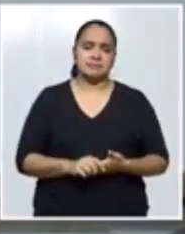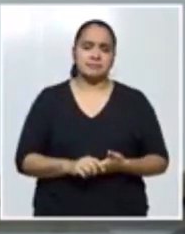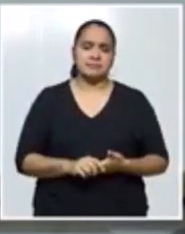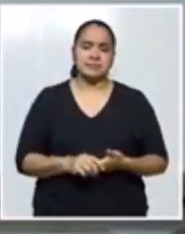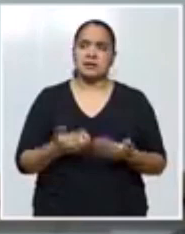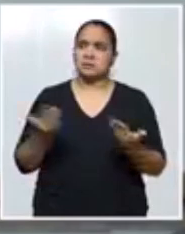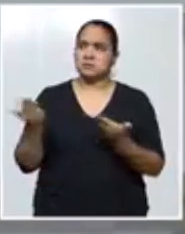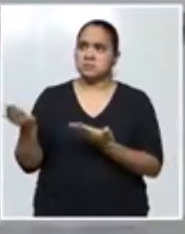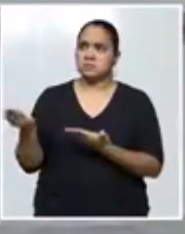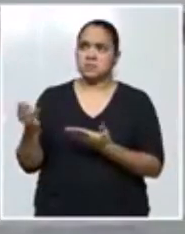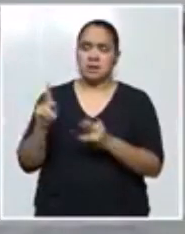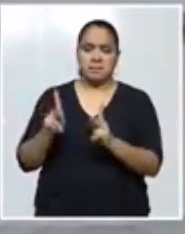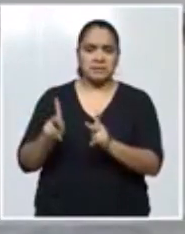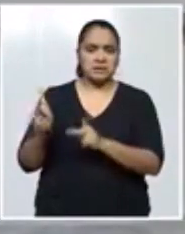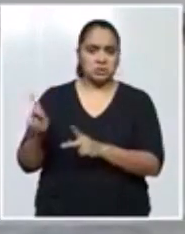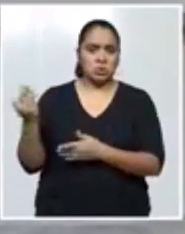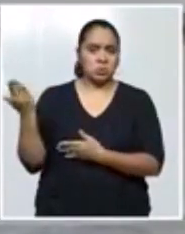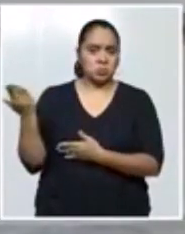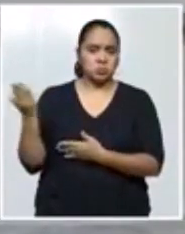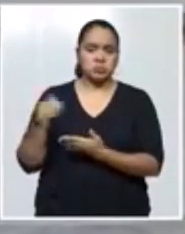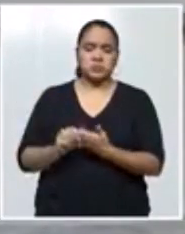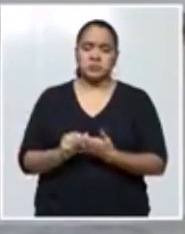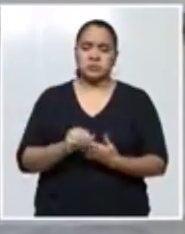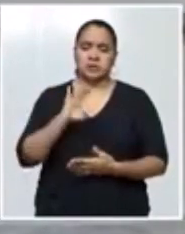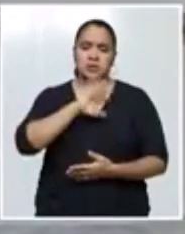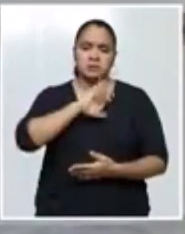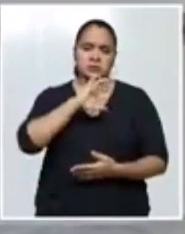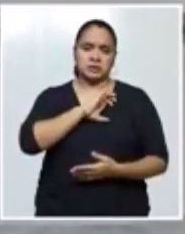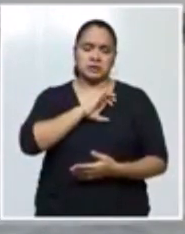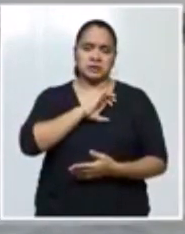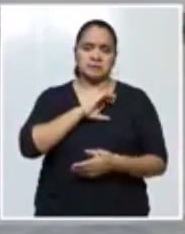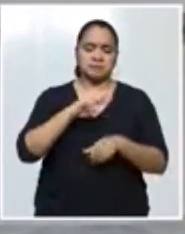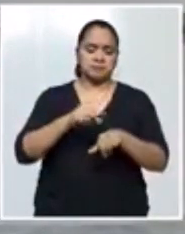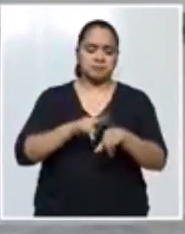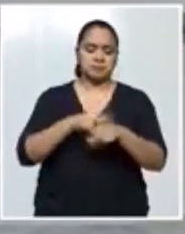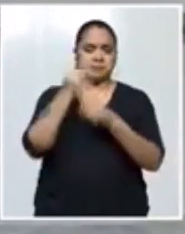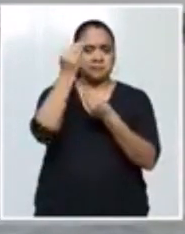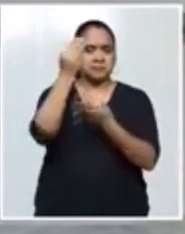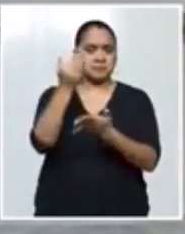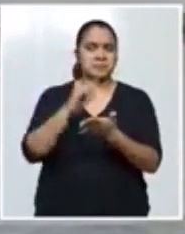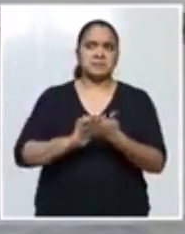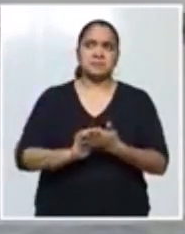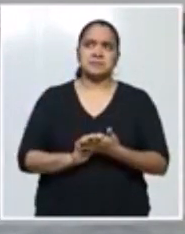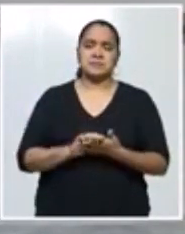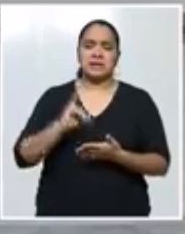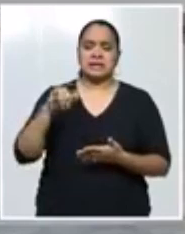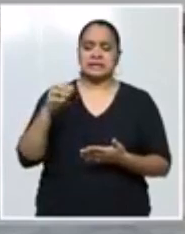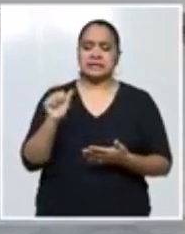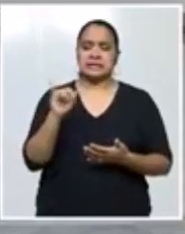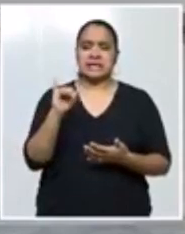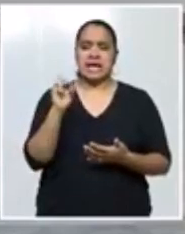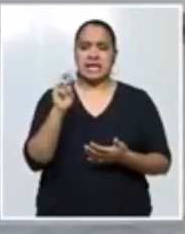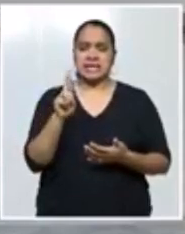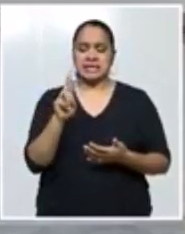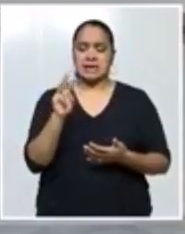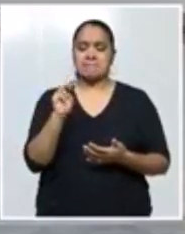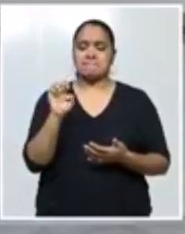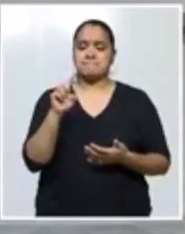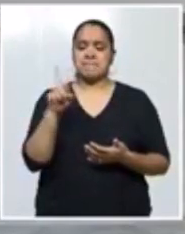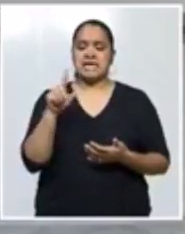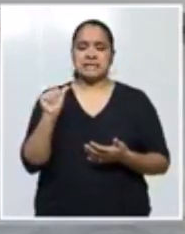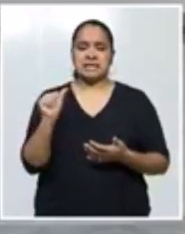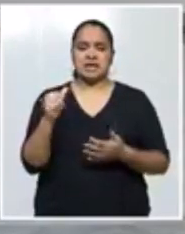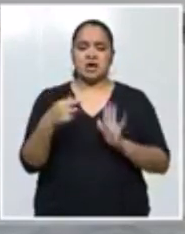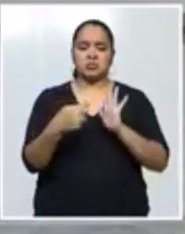continuación les cedo la palabra al comisionado de policía ya ir mesa con las disposiciones